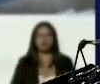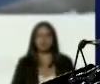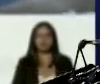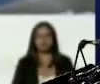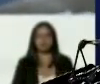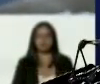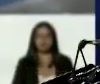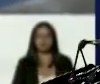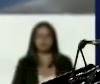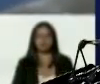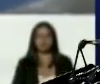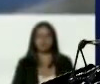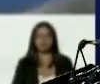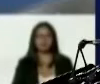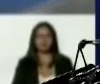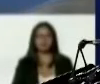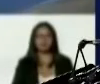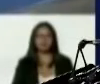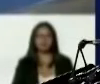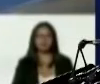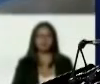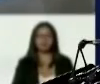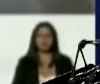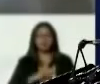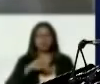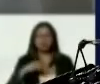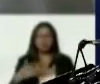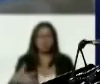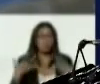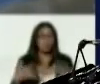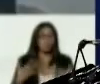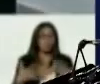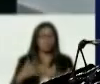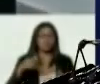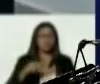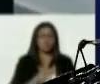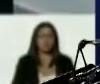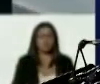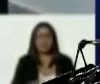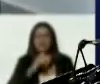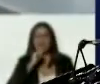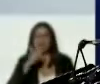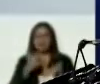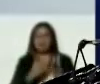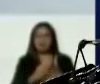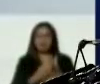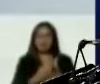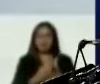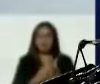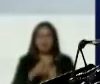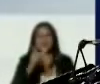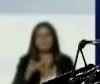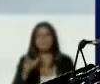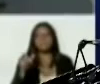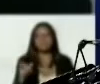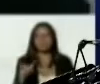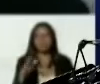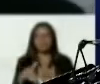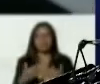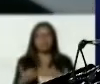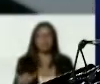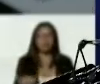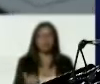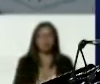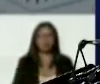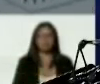salud pública, aprender de todos los errores cometidos para que formen parte de ese libro que